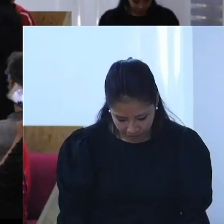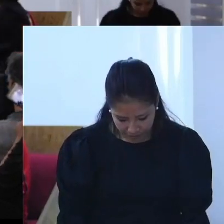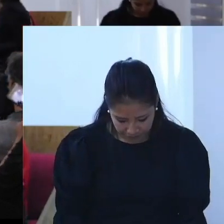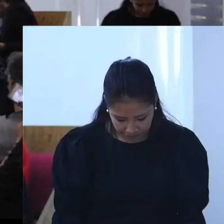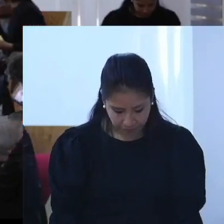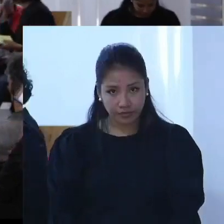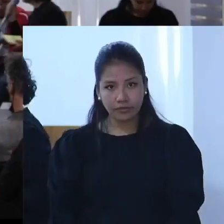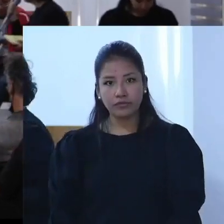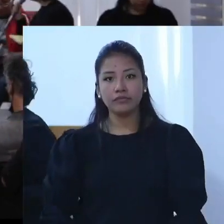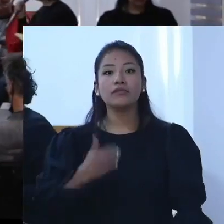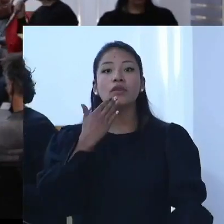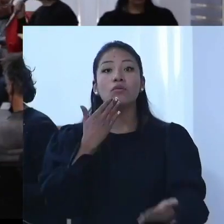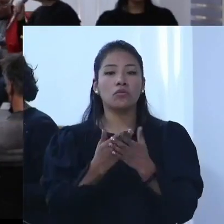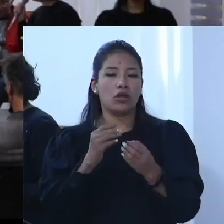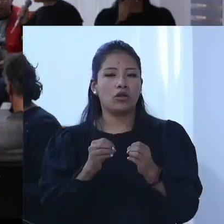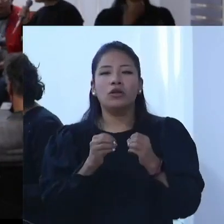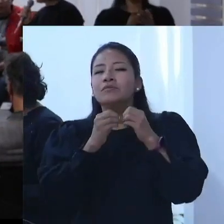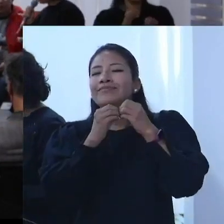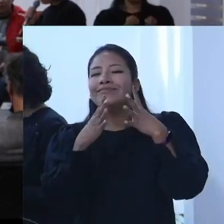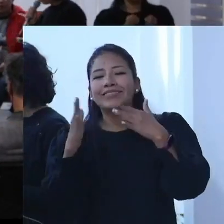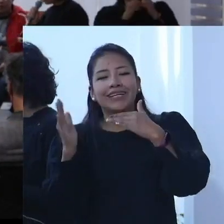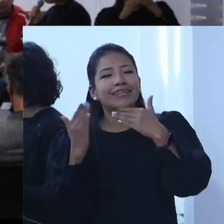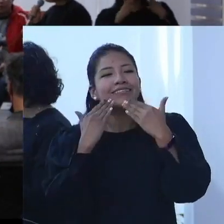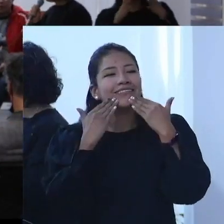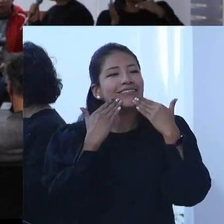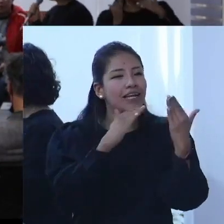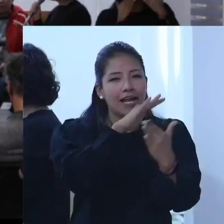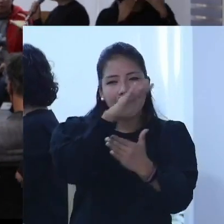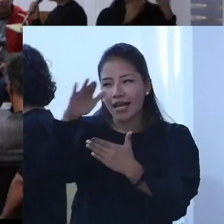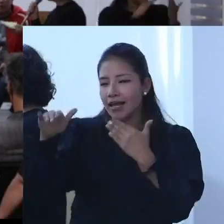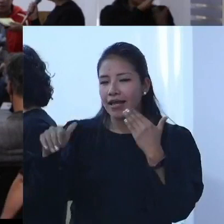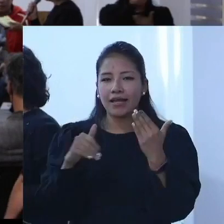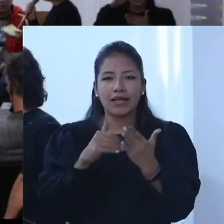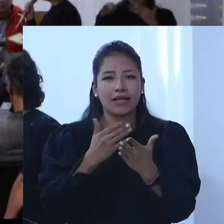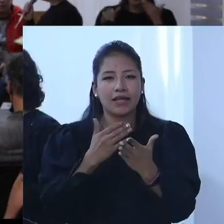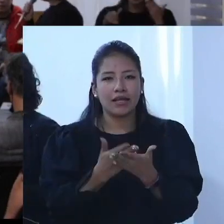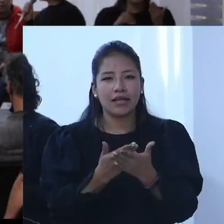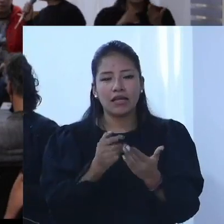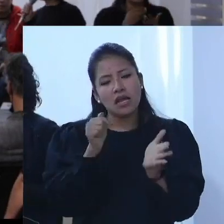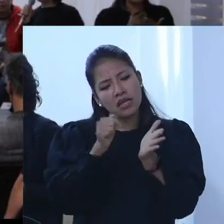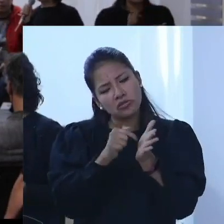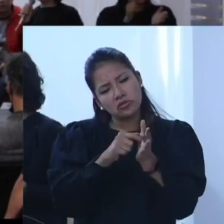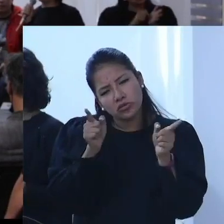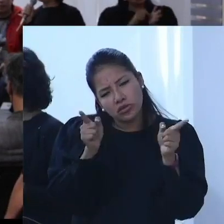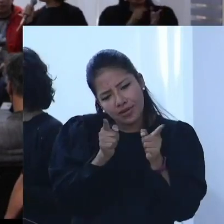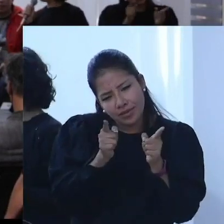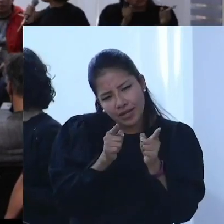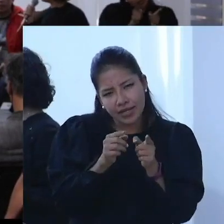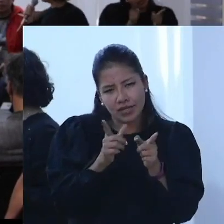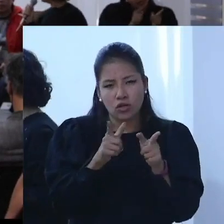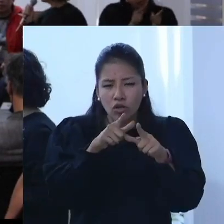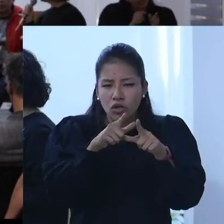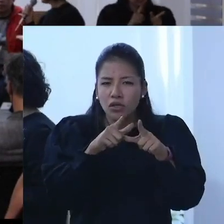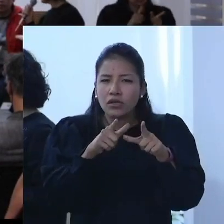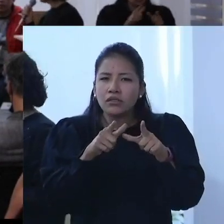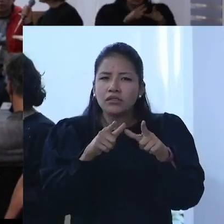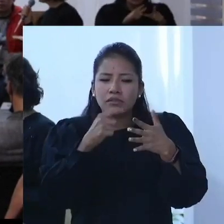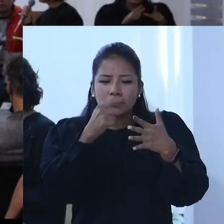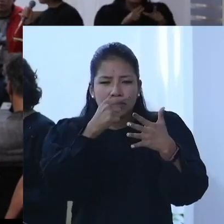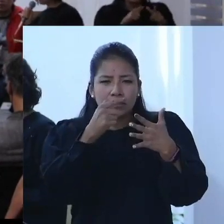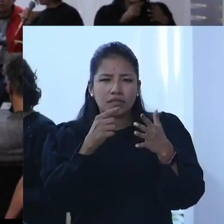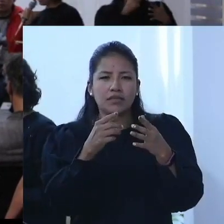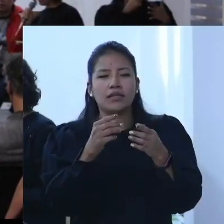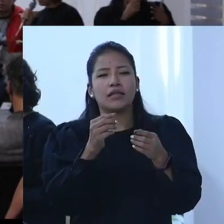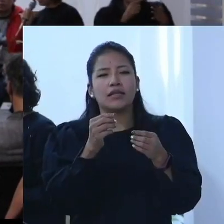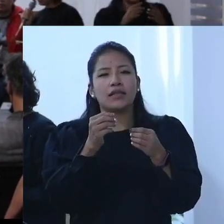Bueno muchísimas gracias a todos y Esta es una una pequeña parte de representación de de la cantidad de gente que estuvo en el